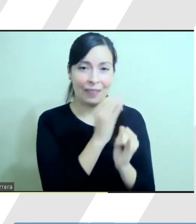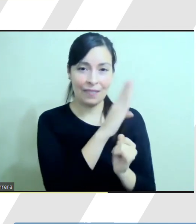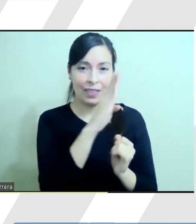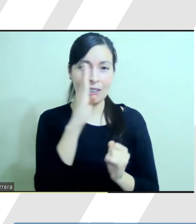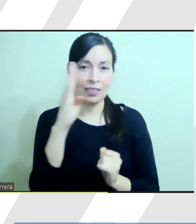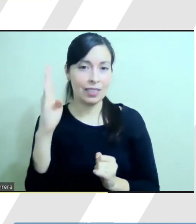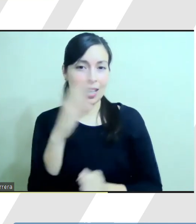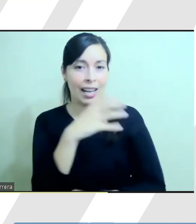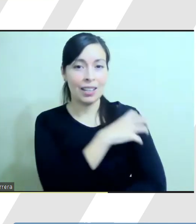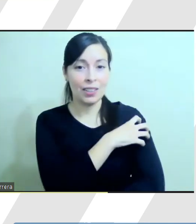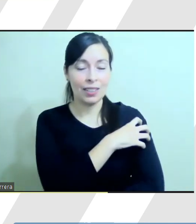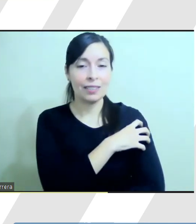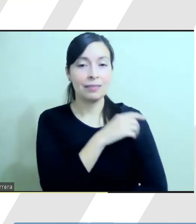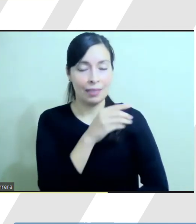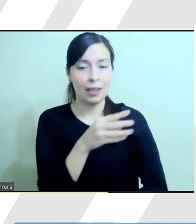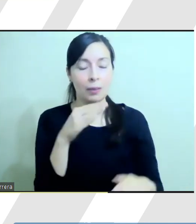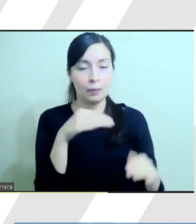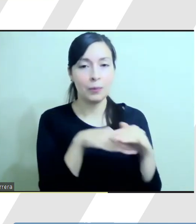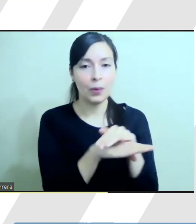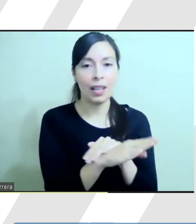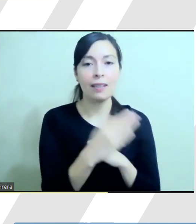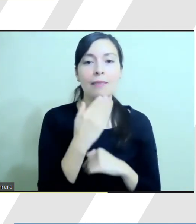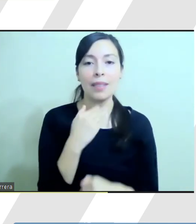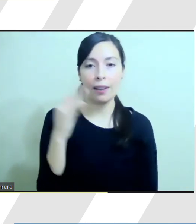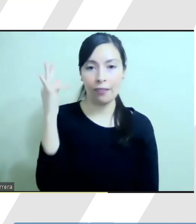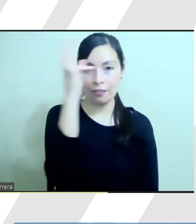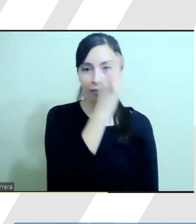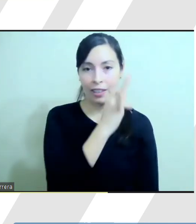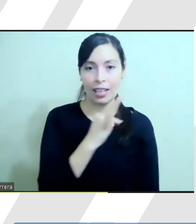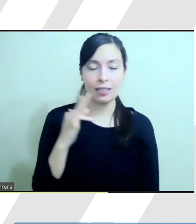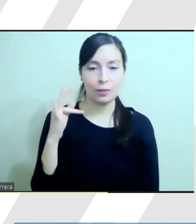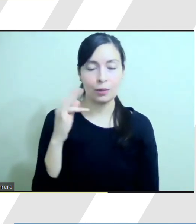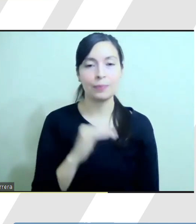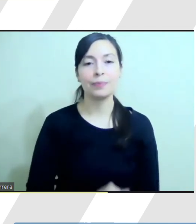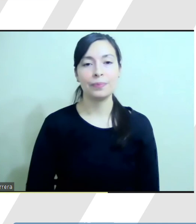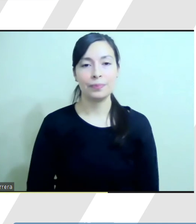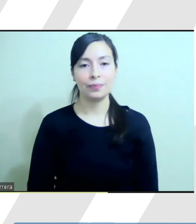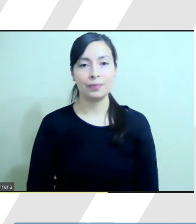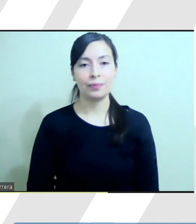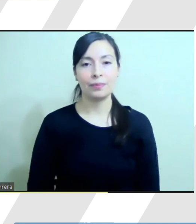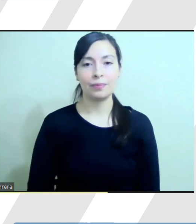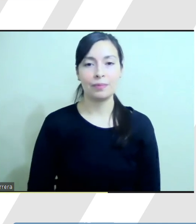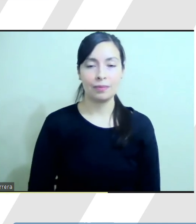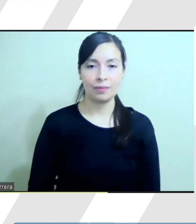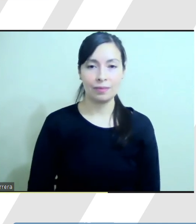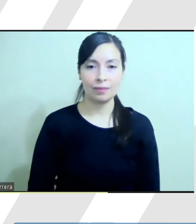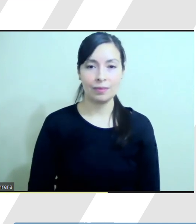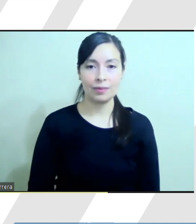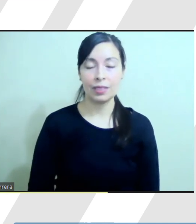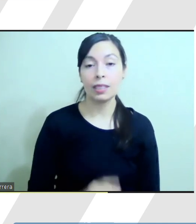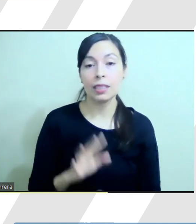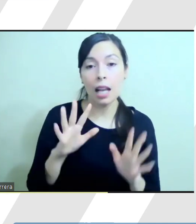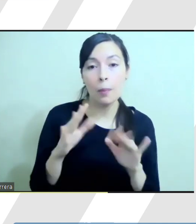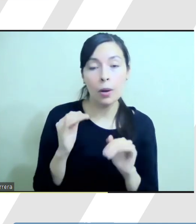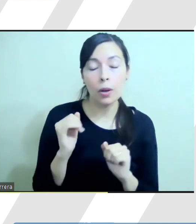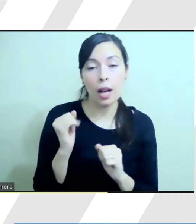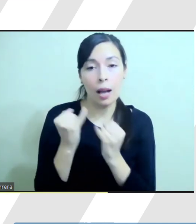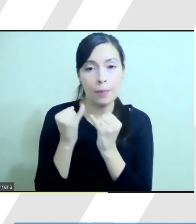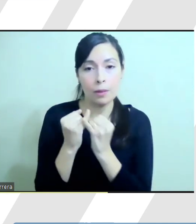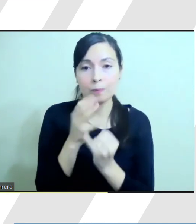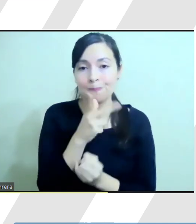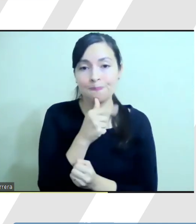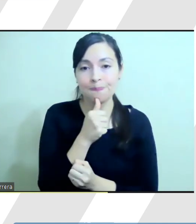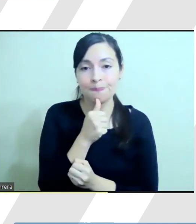Regional de Antofagasta como en la página de Facebook de CETIS. Pero si tienen ese amigo que no tiene Facebook y quieren